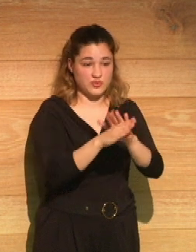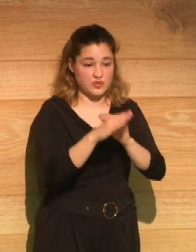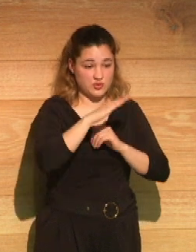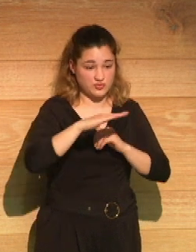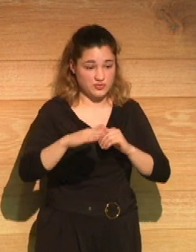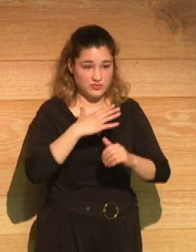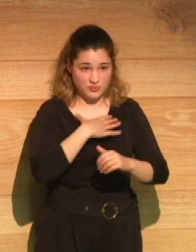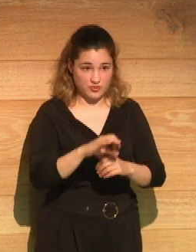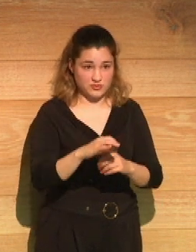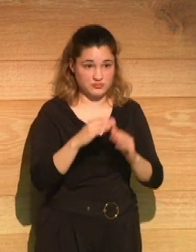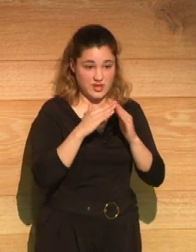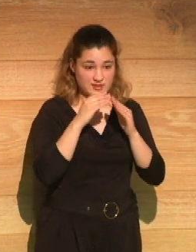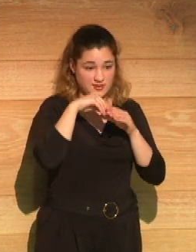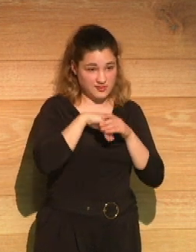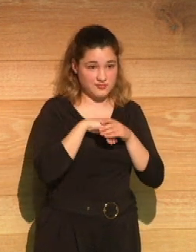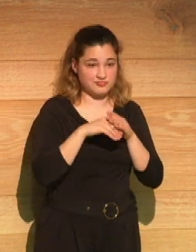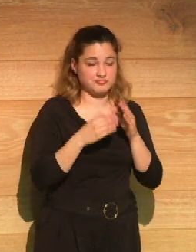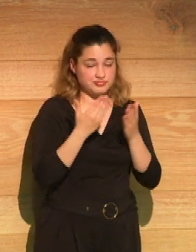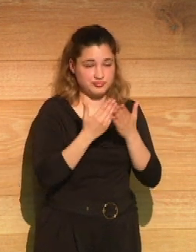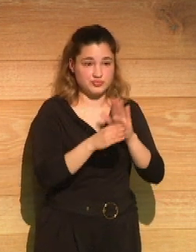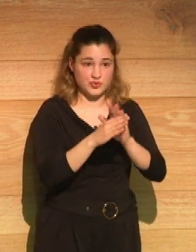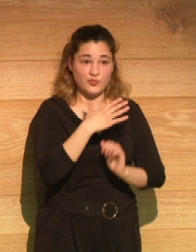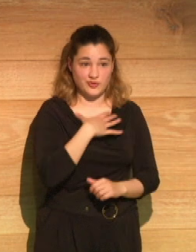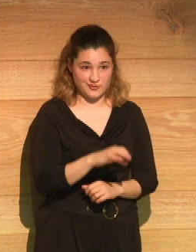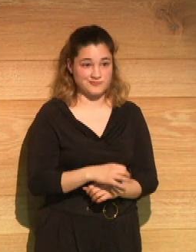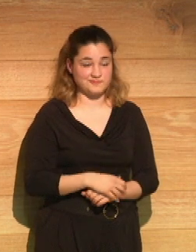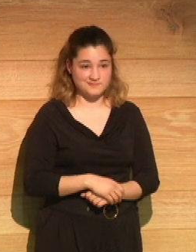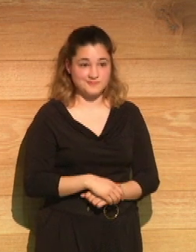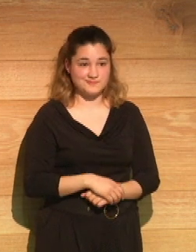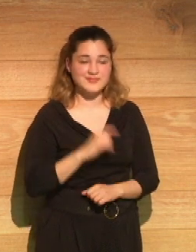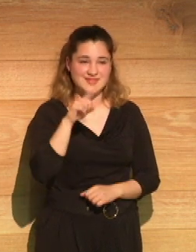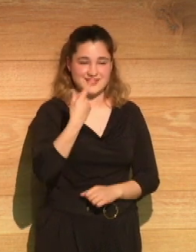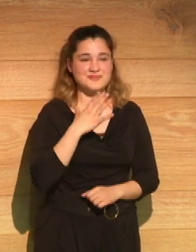chiquillos desde casa. A ver, la siguiente, por favor.